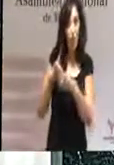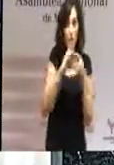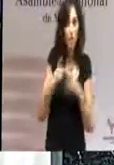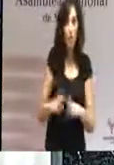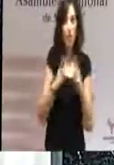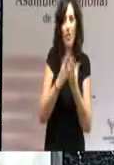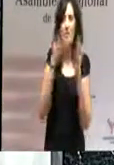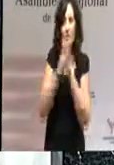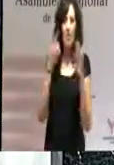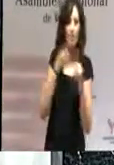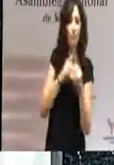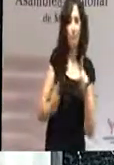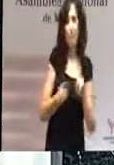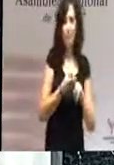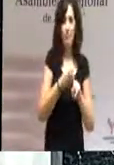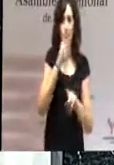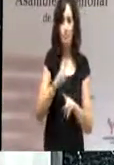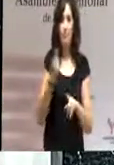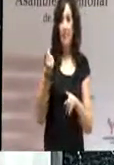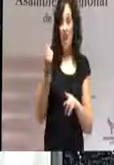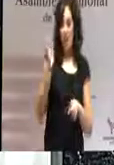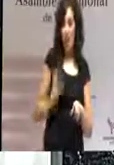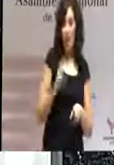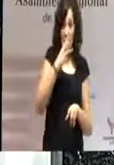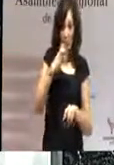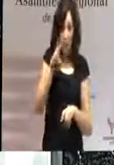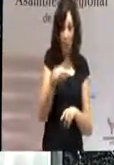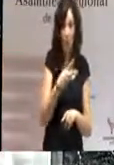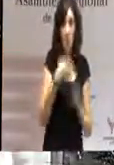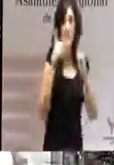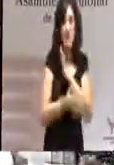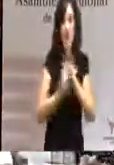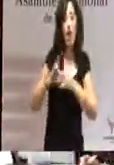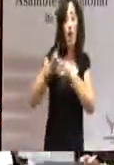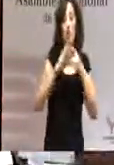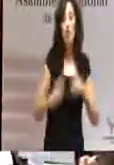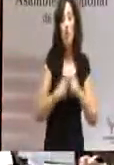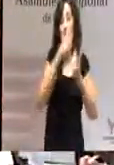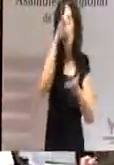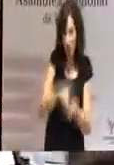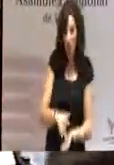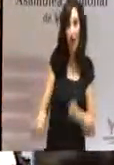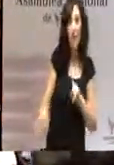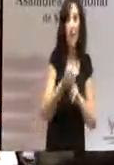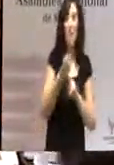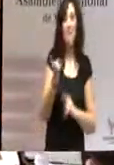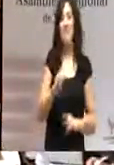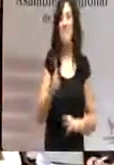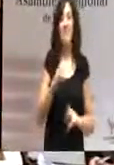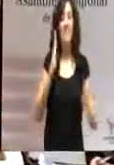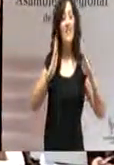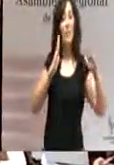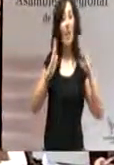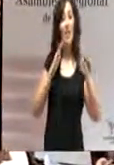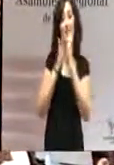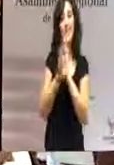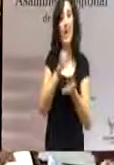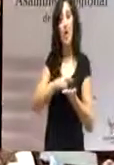porque con salarios de 300 euros no se logra la cohesión social. Con la temporalidad que hay en la